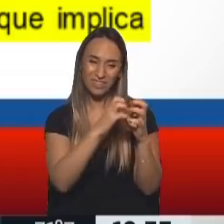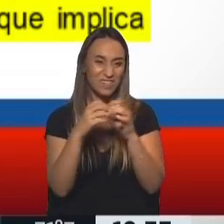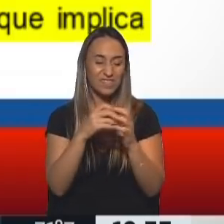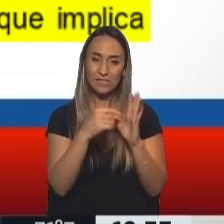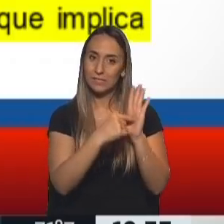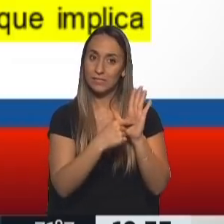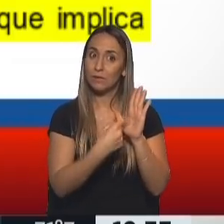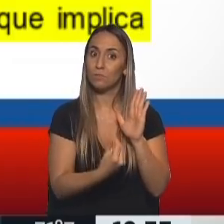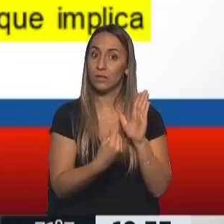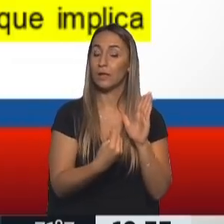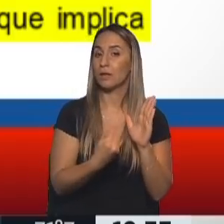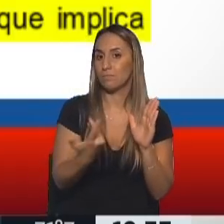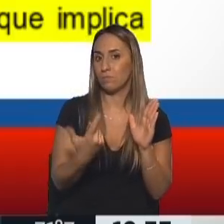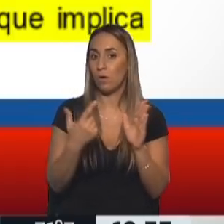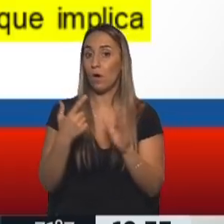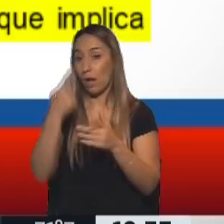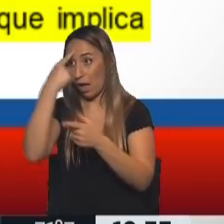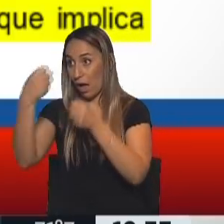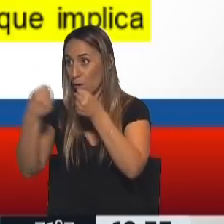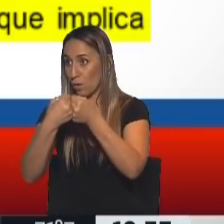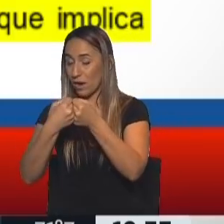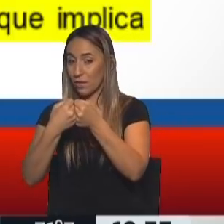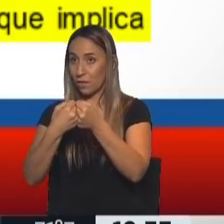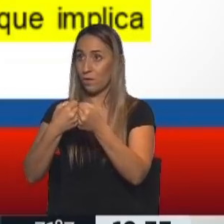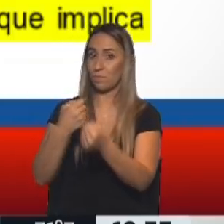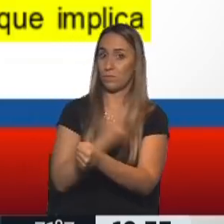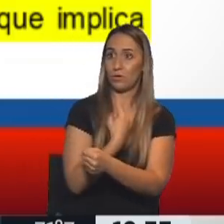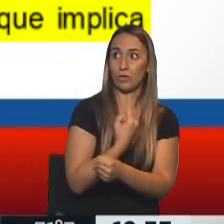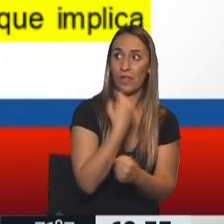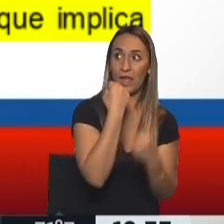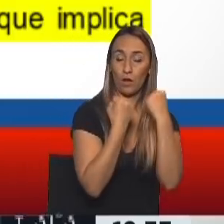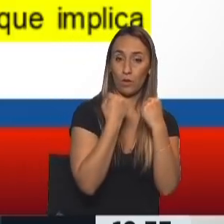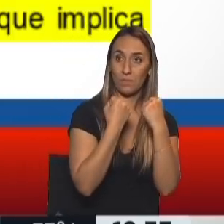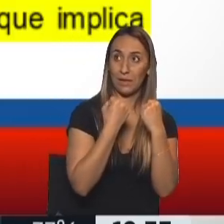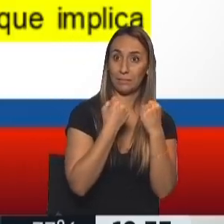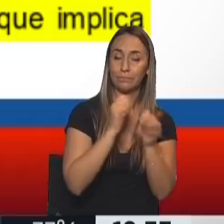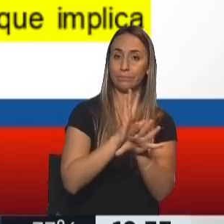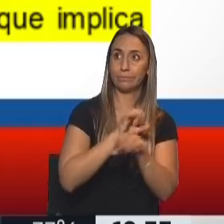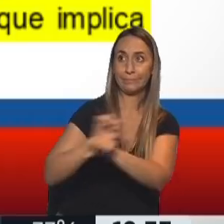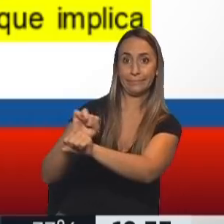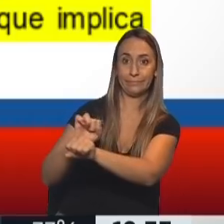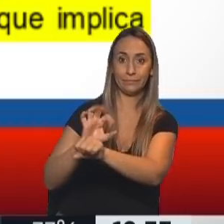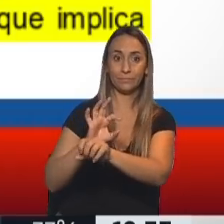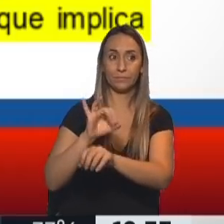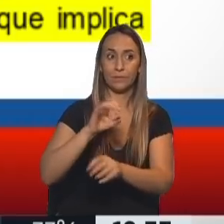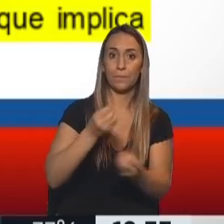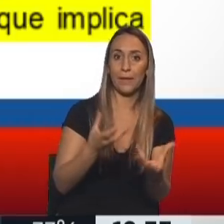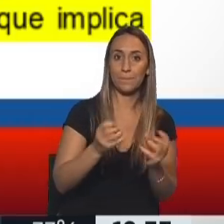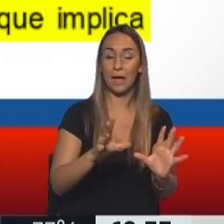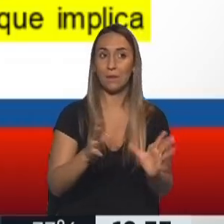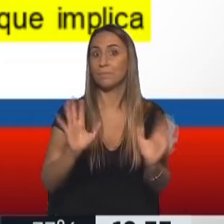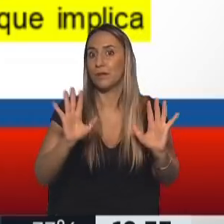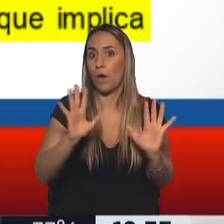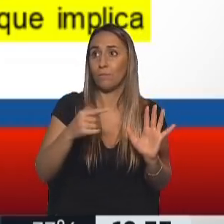acuerdo que busca cambiar la economía, ¿no? Condicionarla para bien o para mal en los próximos 10 años al menos. Algunas otras características: